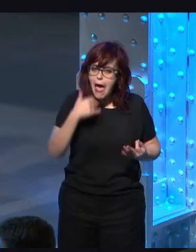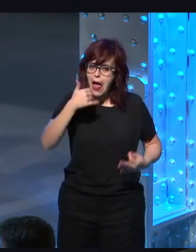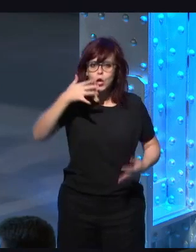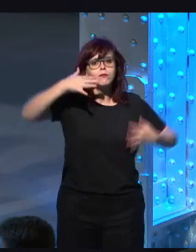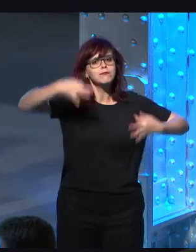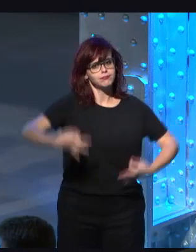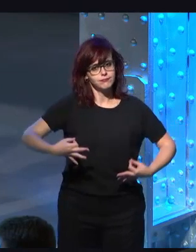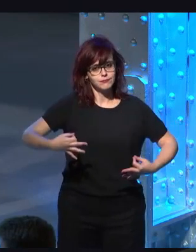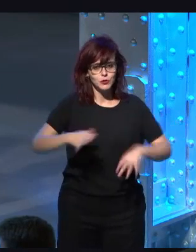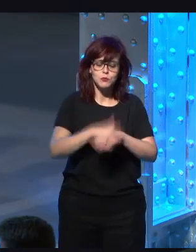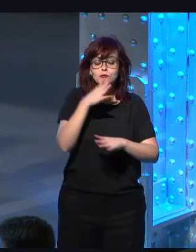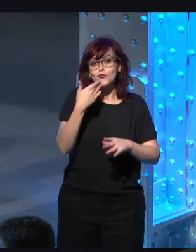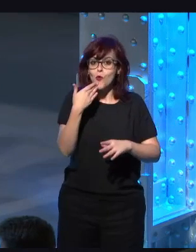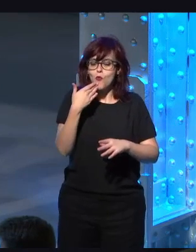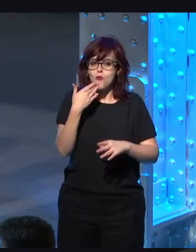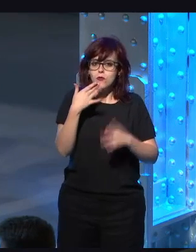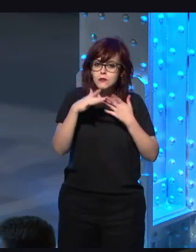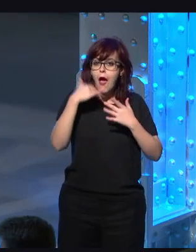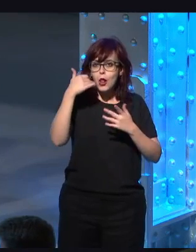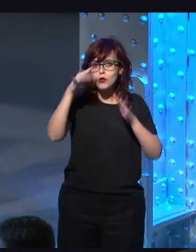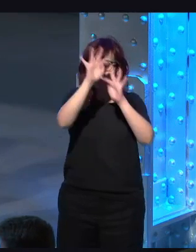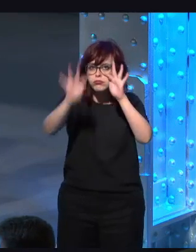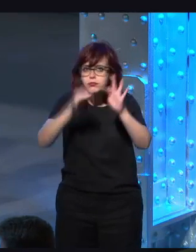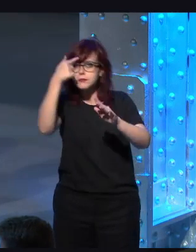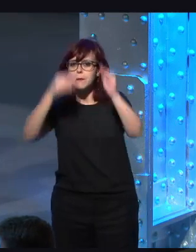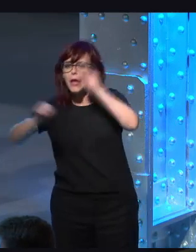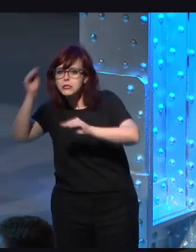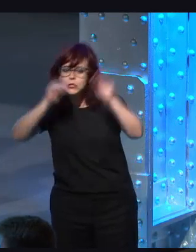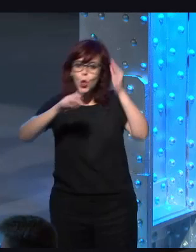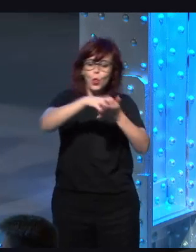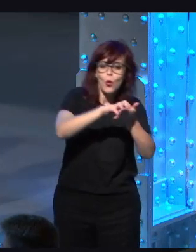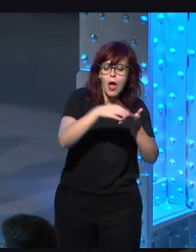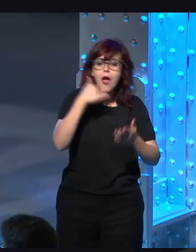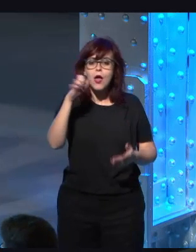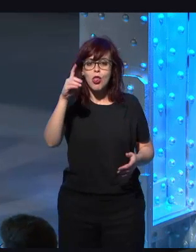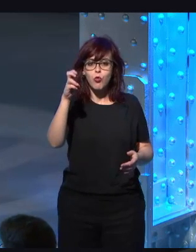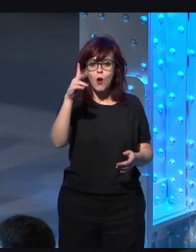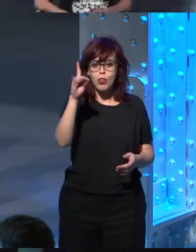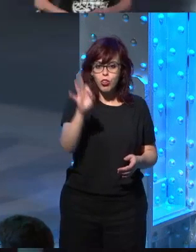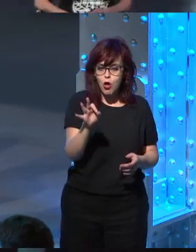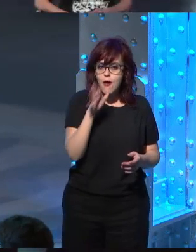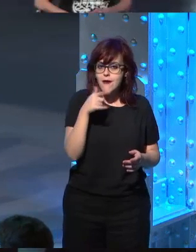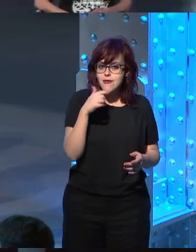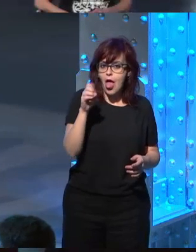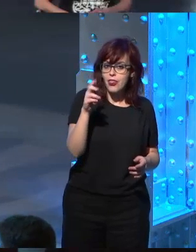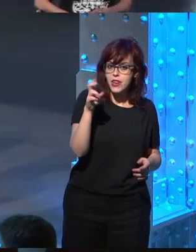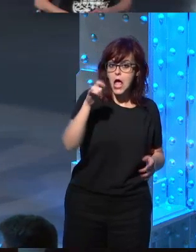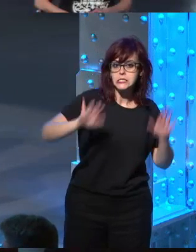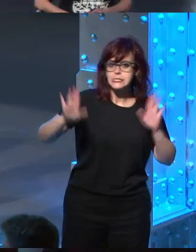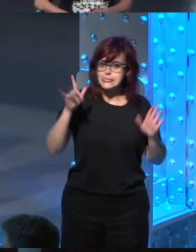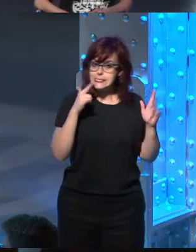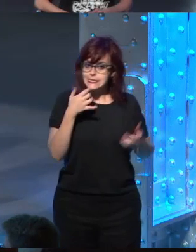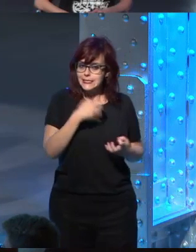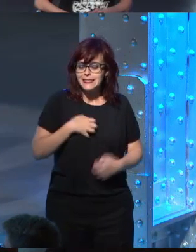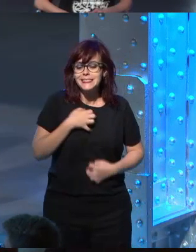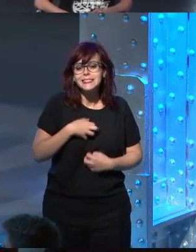pues es todo un viaje, ¿no? Que es una pescadilla que se muerde la cola continuamente. Eduardo y Adrián, que sentían así mucho, no sé si querían